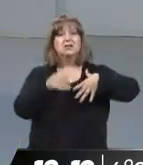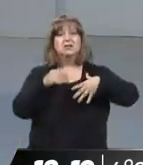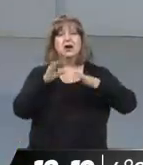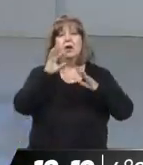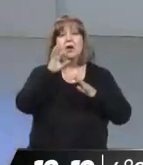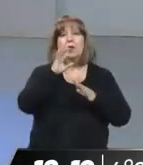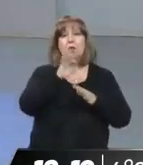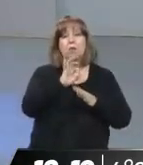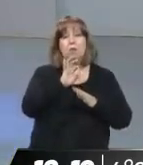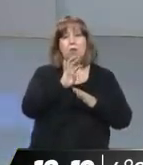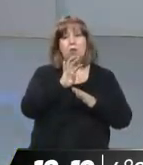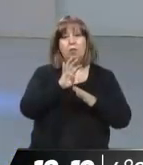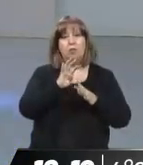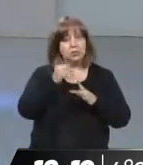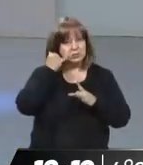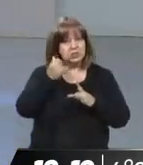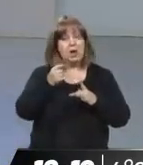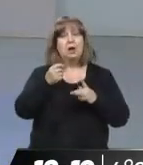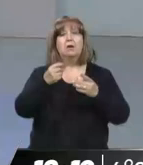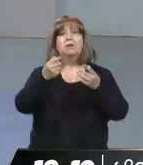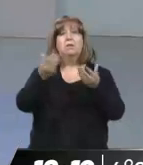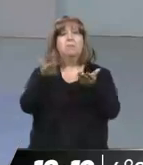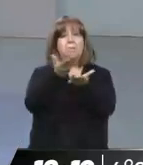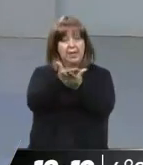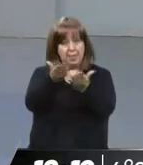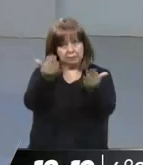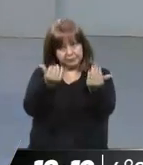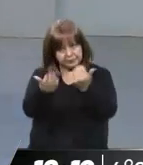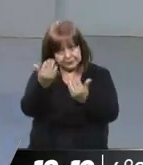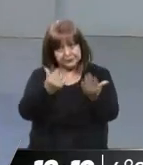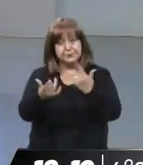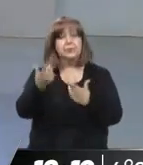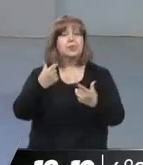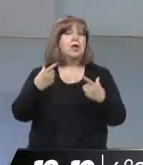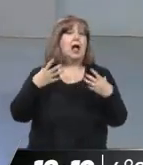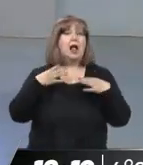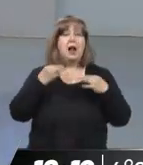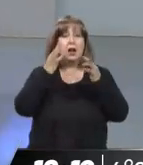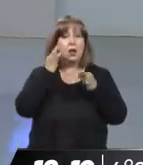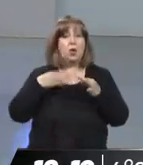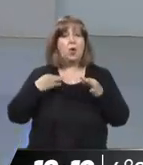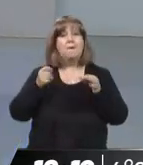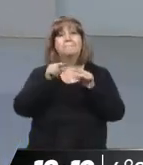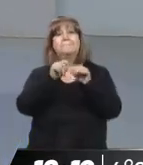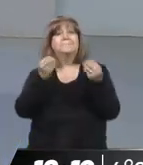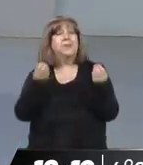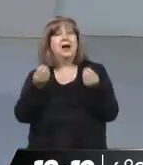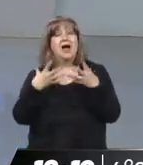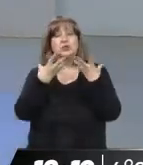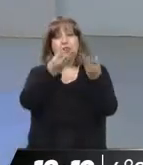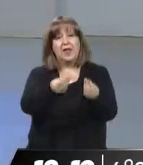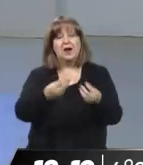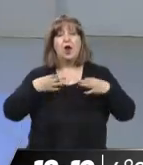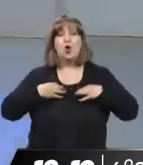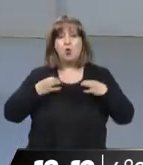412-9200 es el número de teléfono para el cual, o mejor dicho, en el cual vos también te podés sumar y podés hacer tu aporte de todo lo que sea